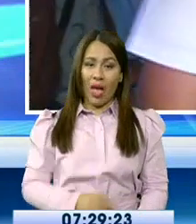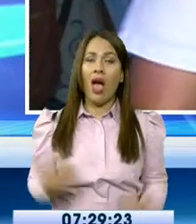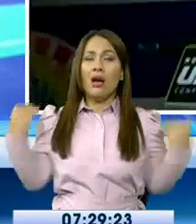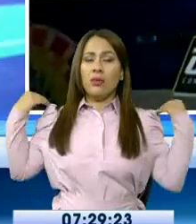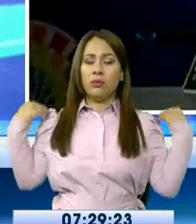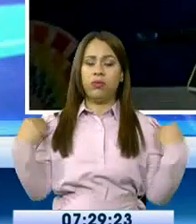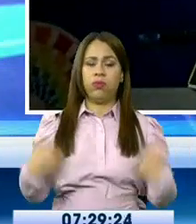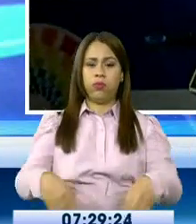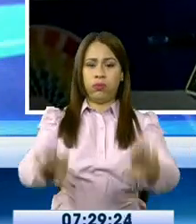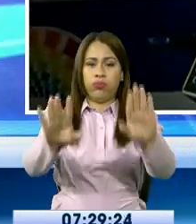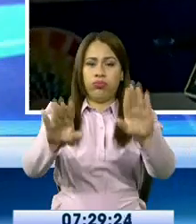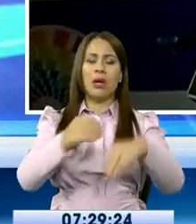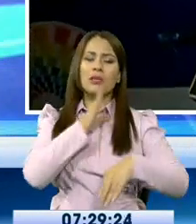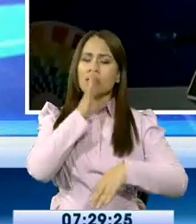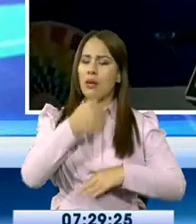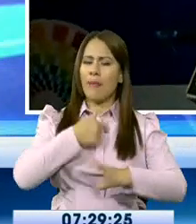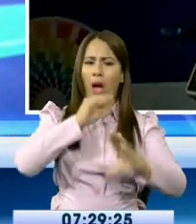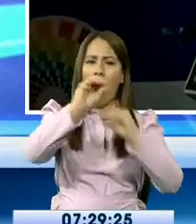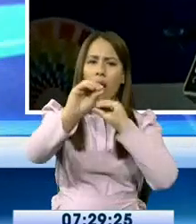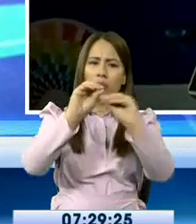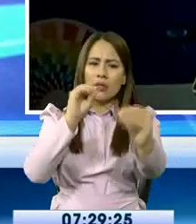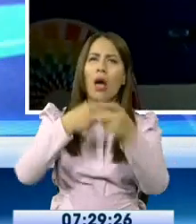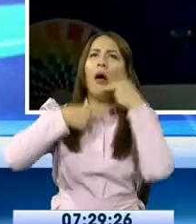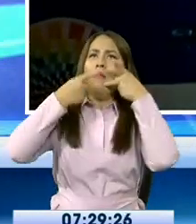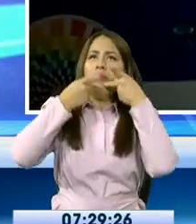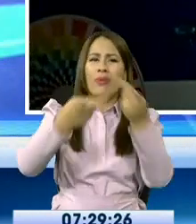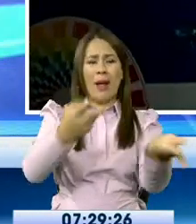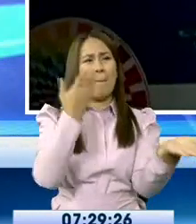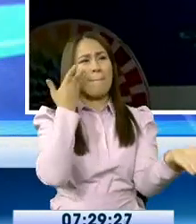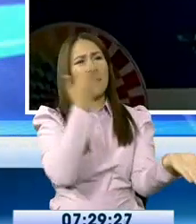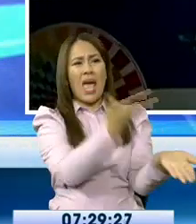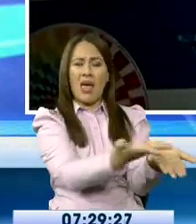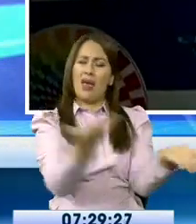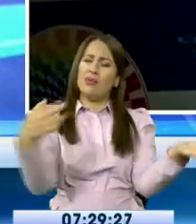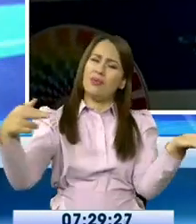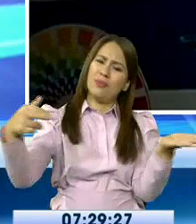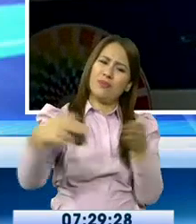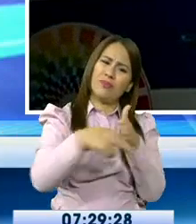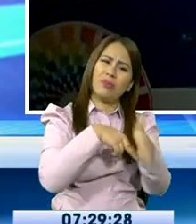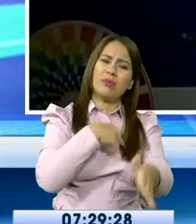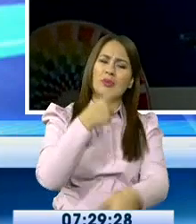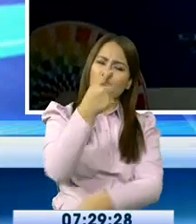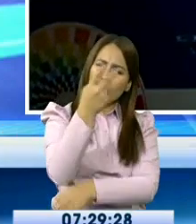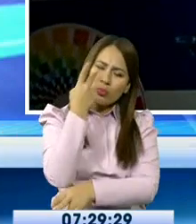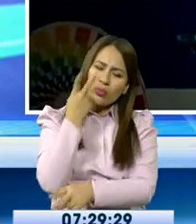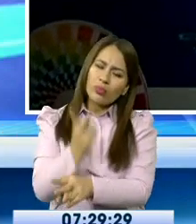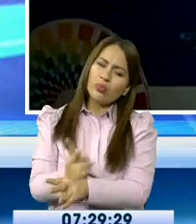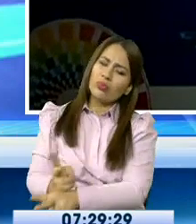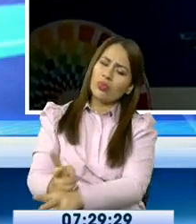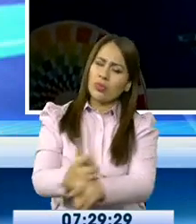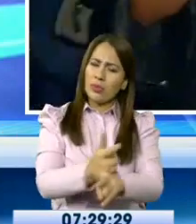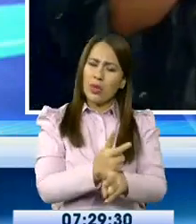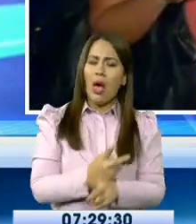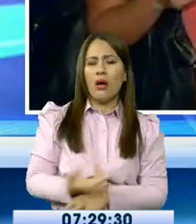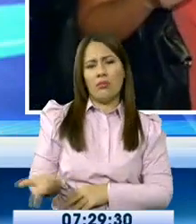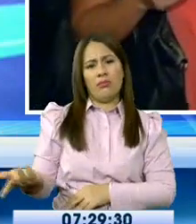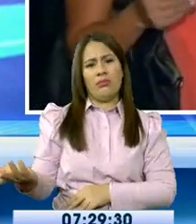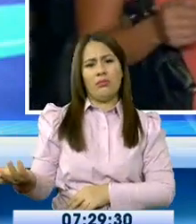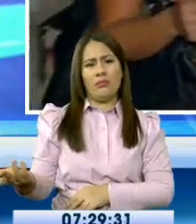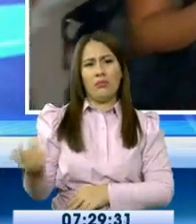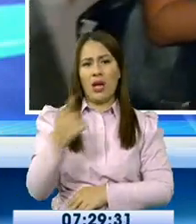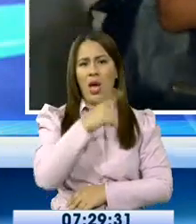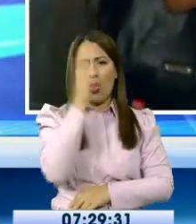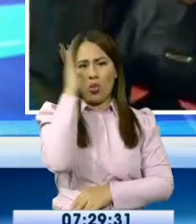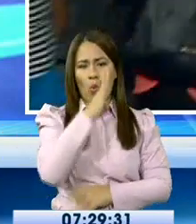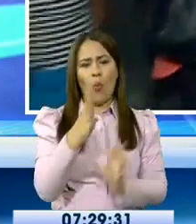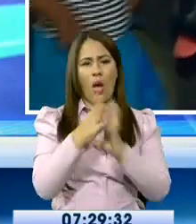venido diciendo constantemente. Miren cómo se cruzan, miren. Y señores, con todo respeto, esto no se va a acabar